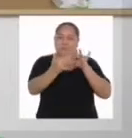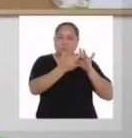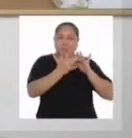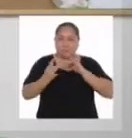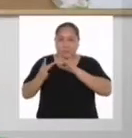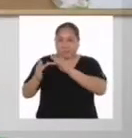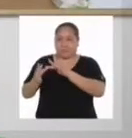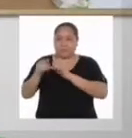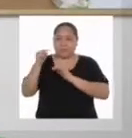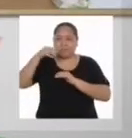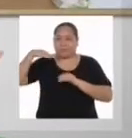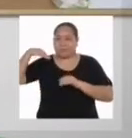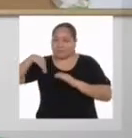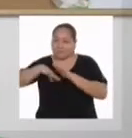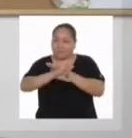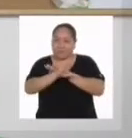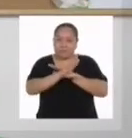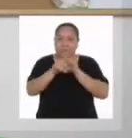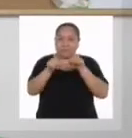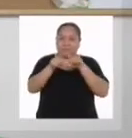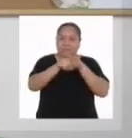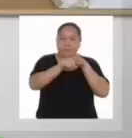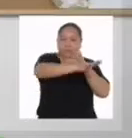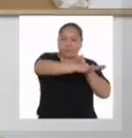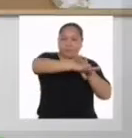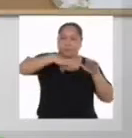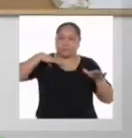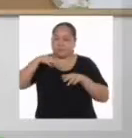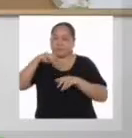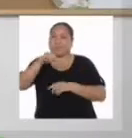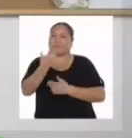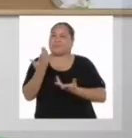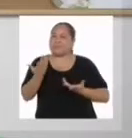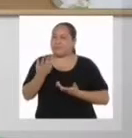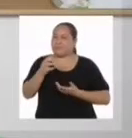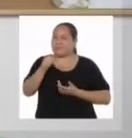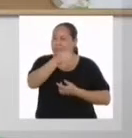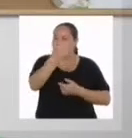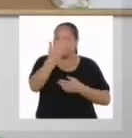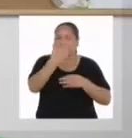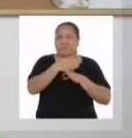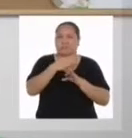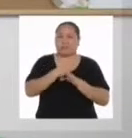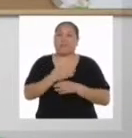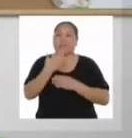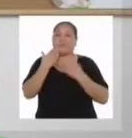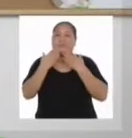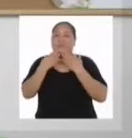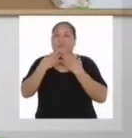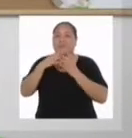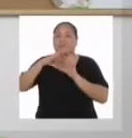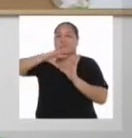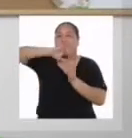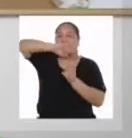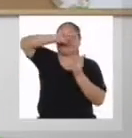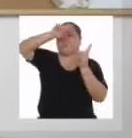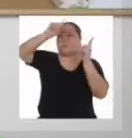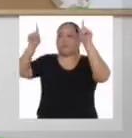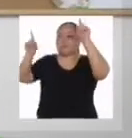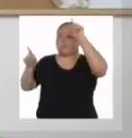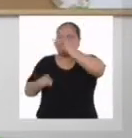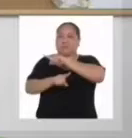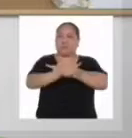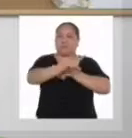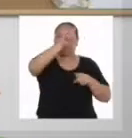ellas existen entradas y salidas. En otras palabras, gracias al ciclo hidrológico